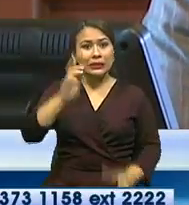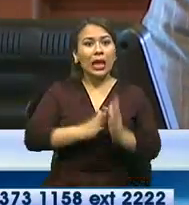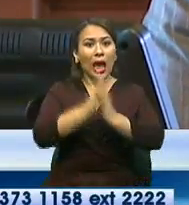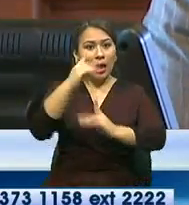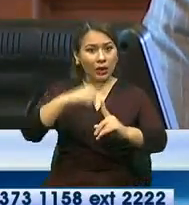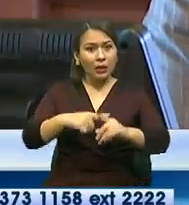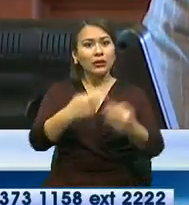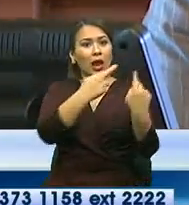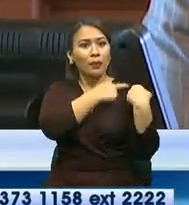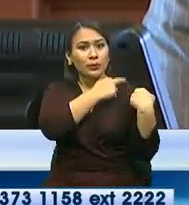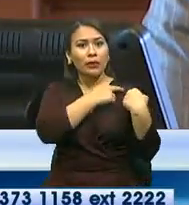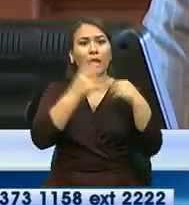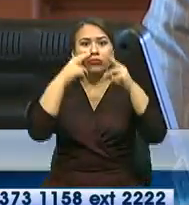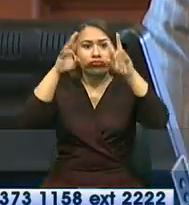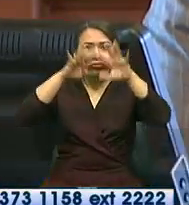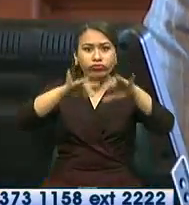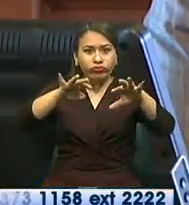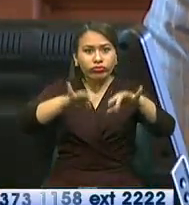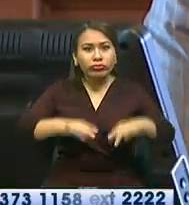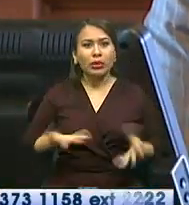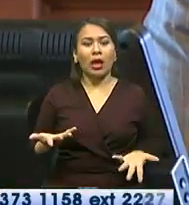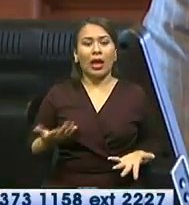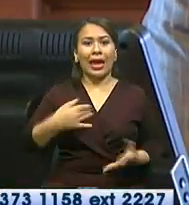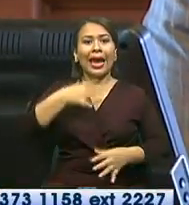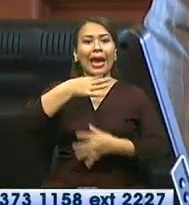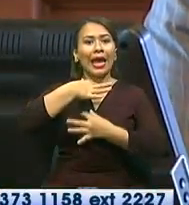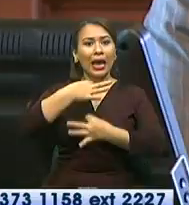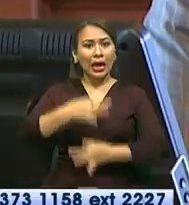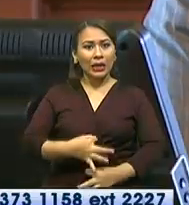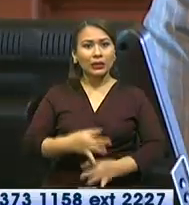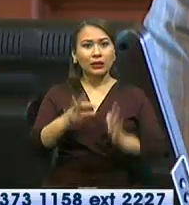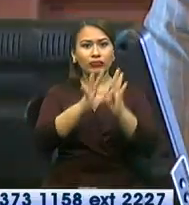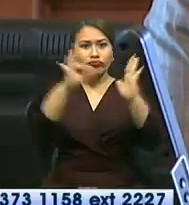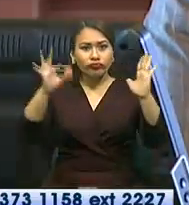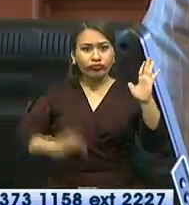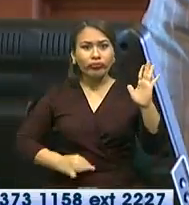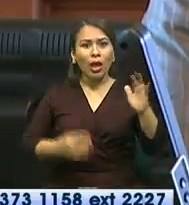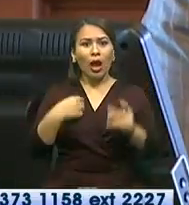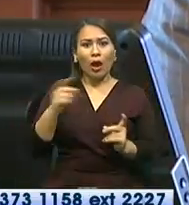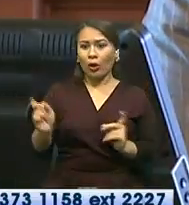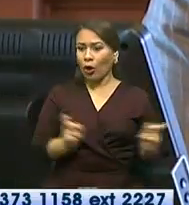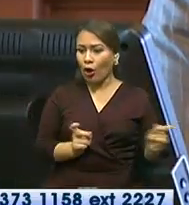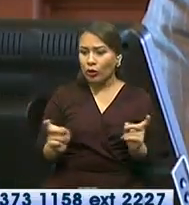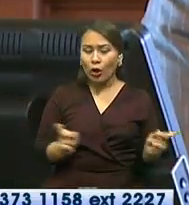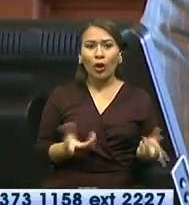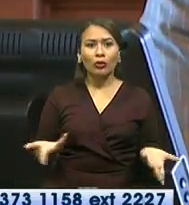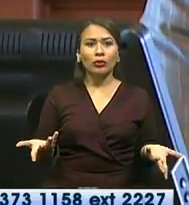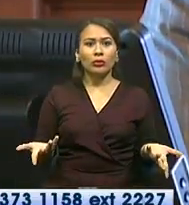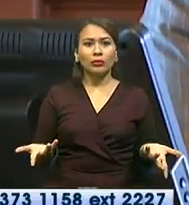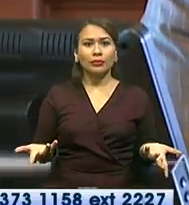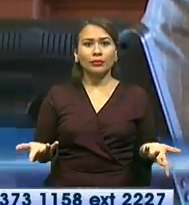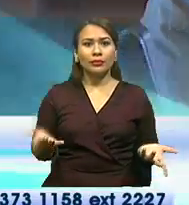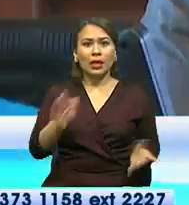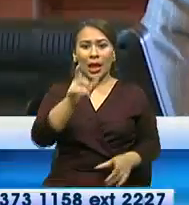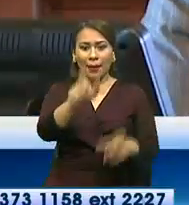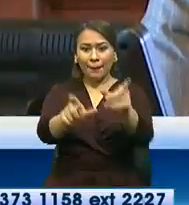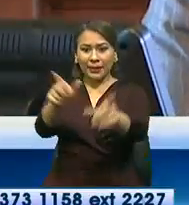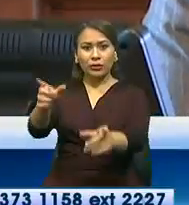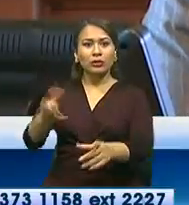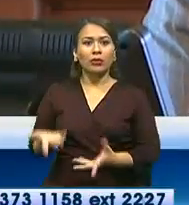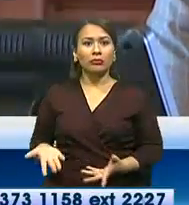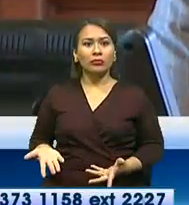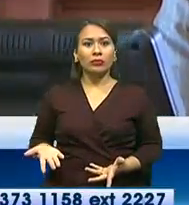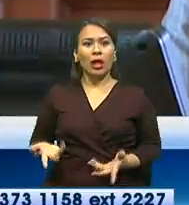su responsabilidad en la formación ética y en el control también, ¿sabes? Así como controla a sus feligreses, pues,